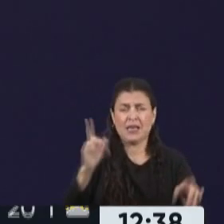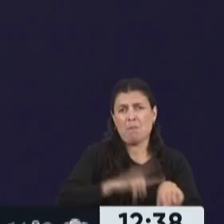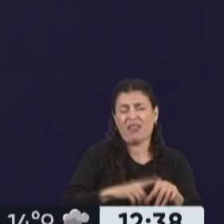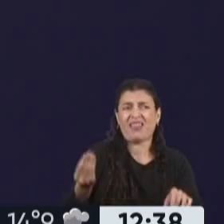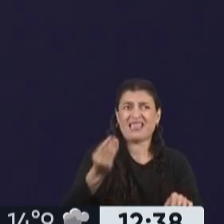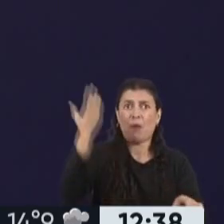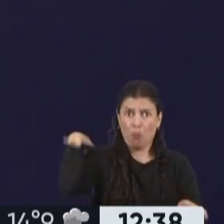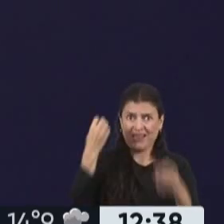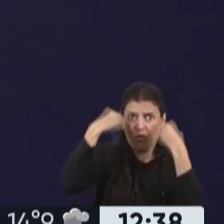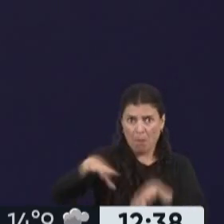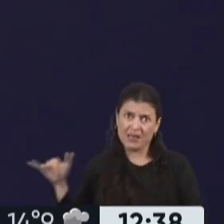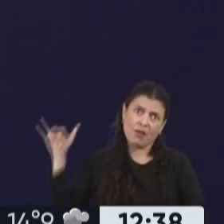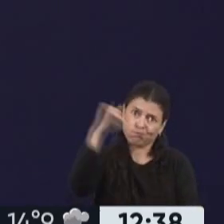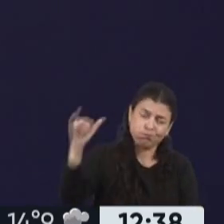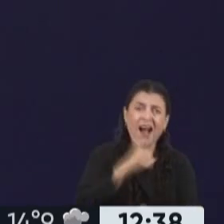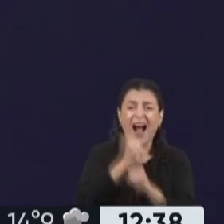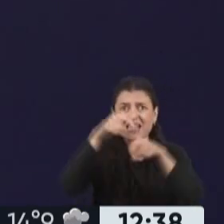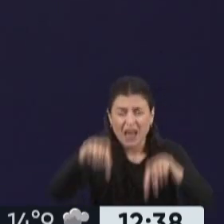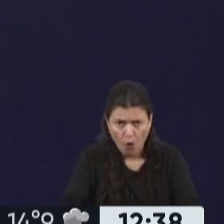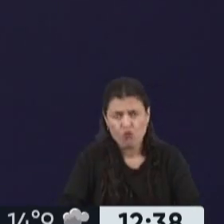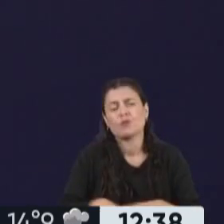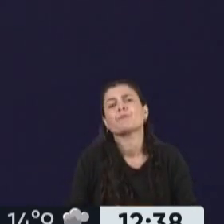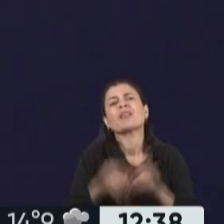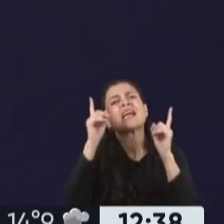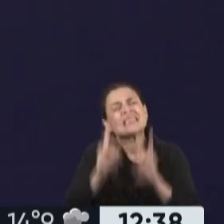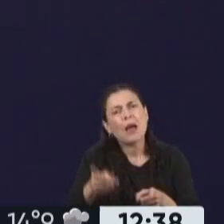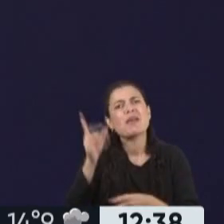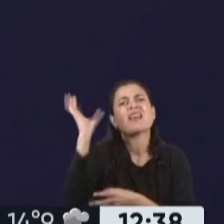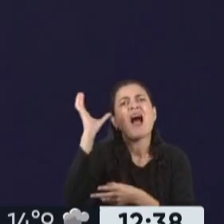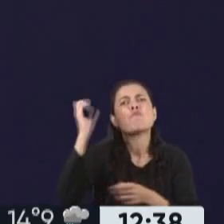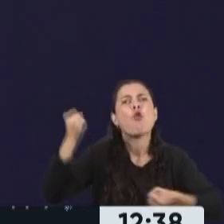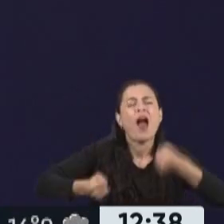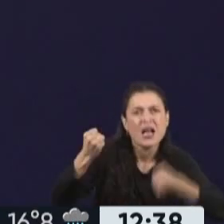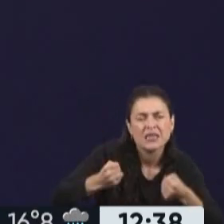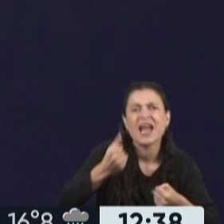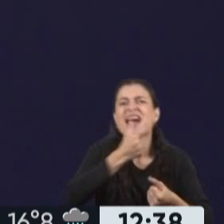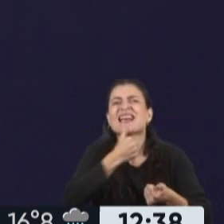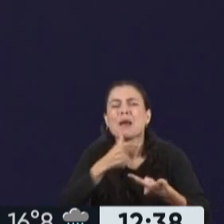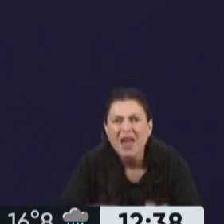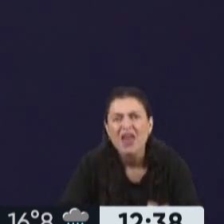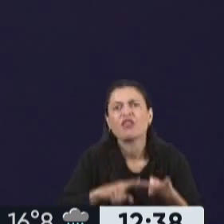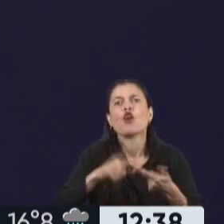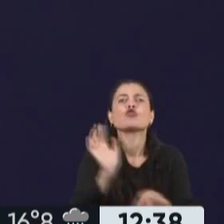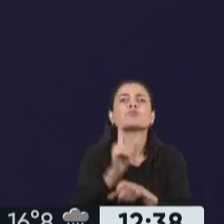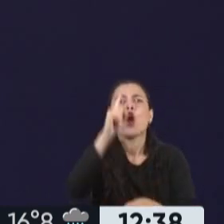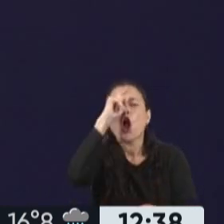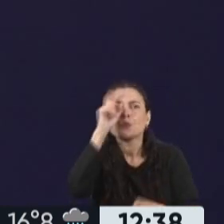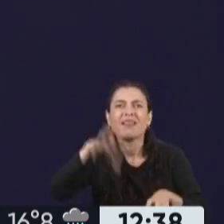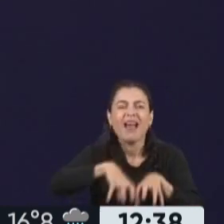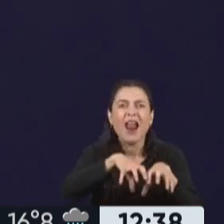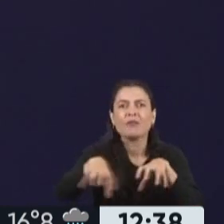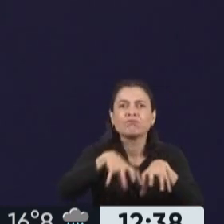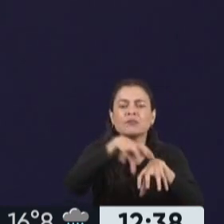domingo. El Ministerio de Salud aportó ambulancias, medicamentos y un hospital móvil con 40 plazas para reforzar el sistema de